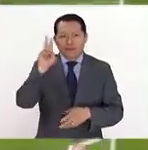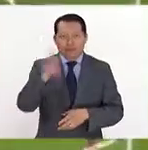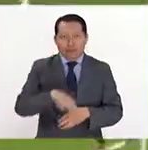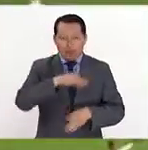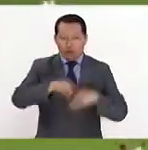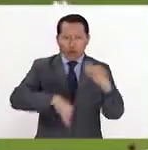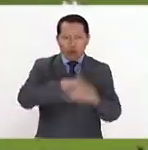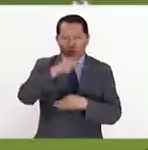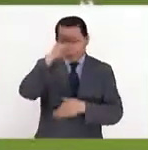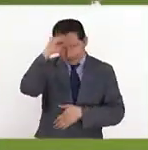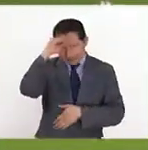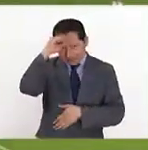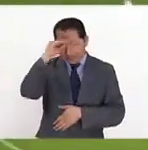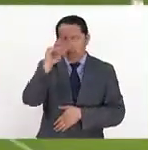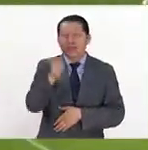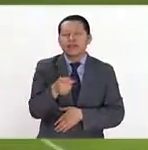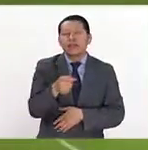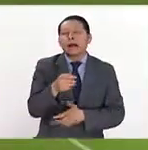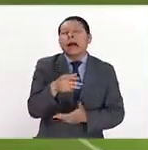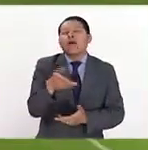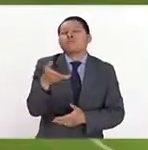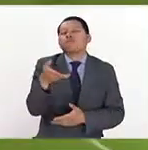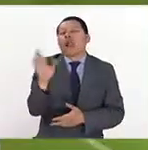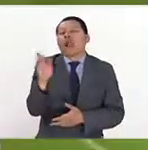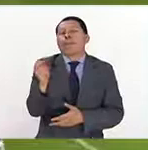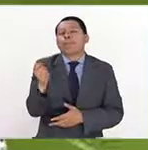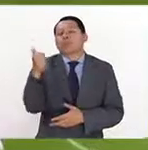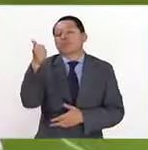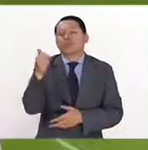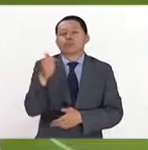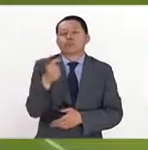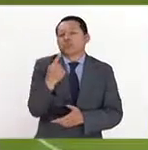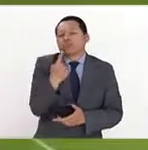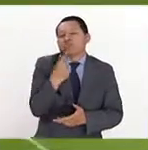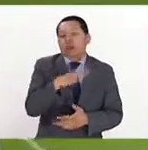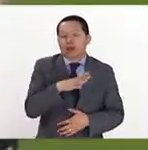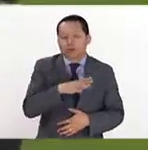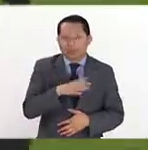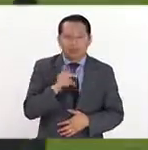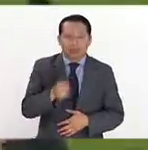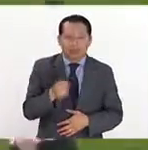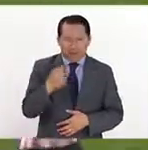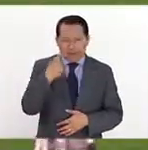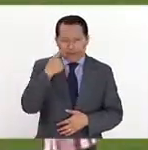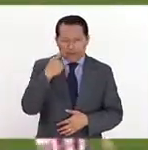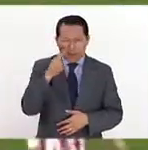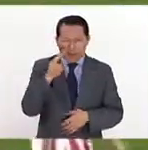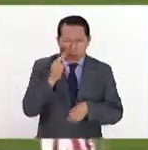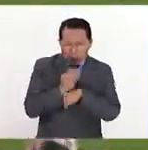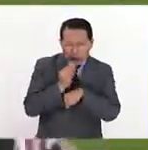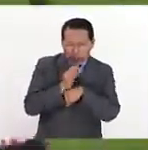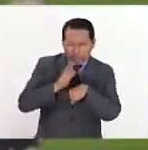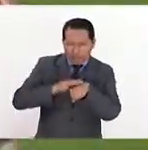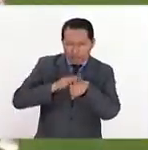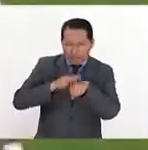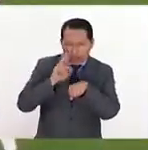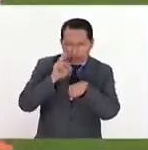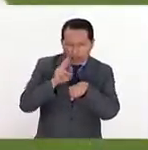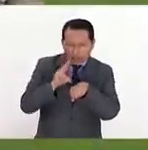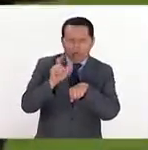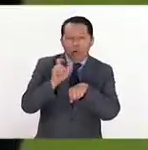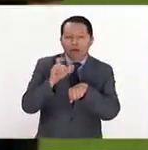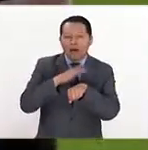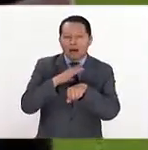pensamos que la suspensión iba a ser de un solo partido. Aquí está la falta. Ahorita la veremos más de cerca. Al momento de